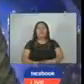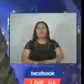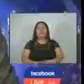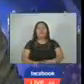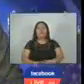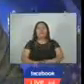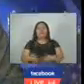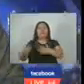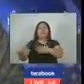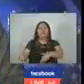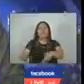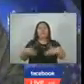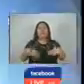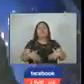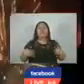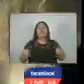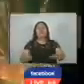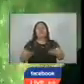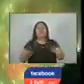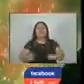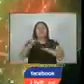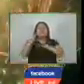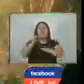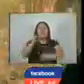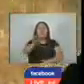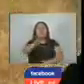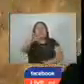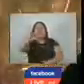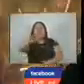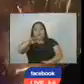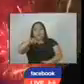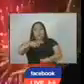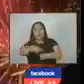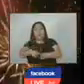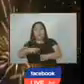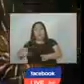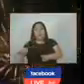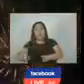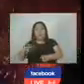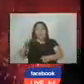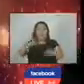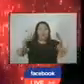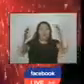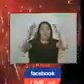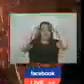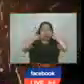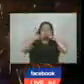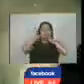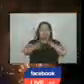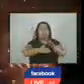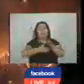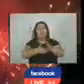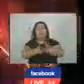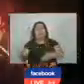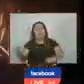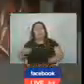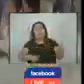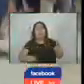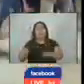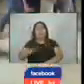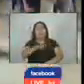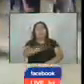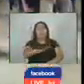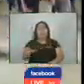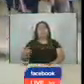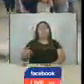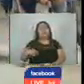Estas actividades se desarrollarán hasta el veintitrés de diciembre y a partir de esta noche las familias salvadoreñas y capitalinas podrán